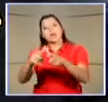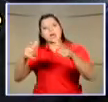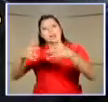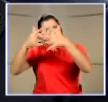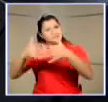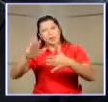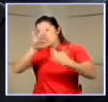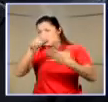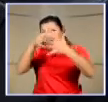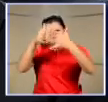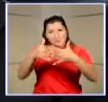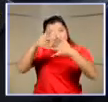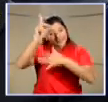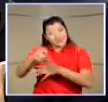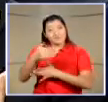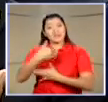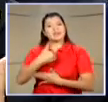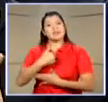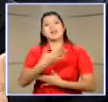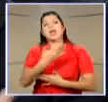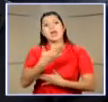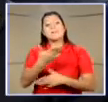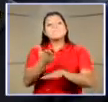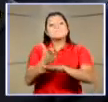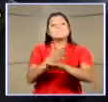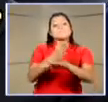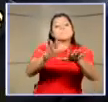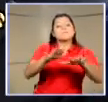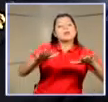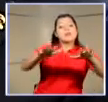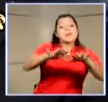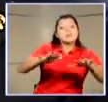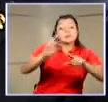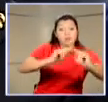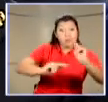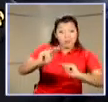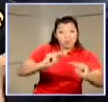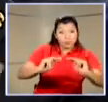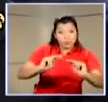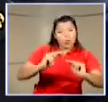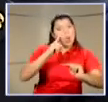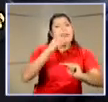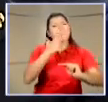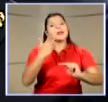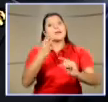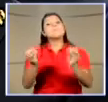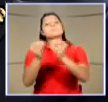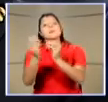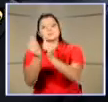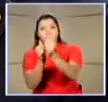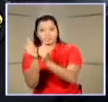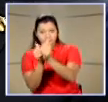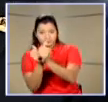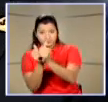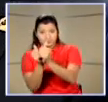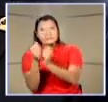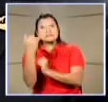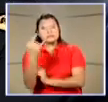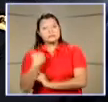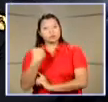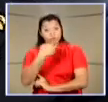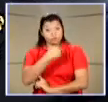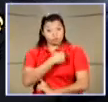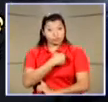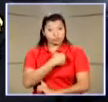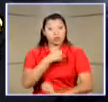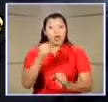Todo tipo de empresas tienen que tener un mejor ambiente de negocios para una mayor competitividad. Si hacemos